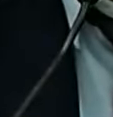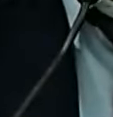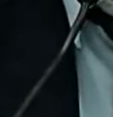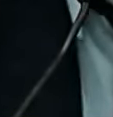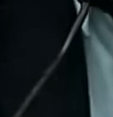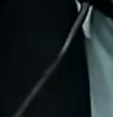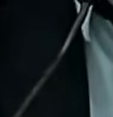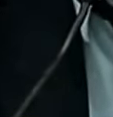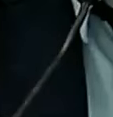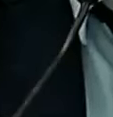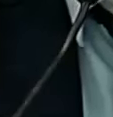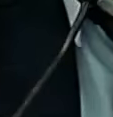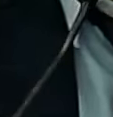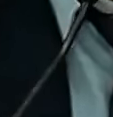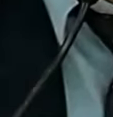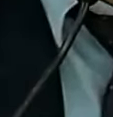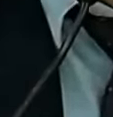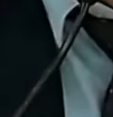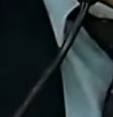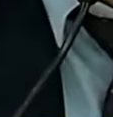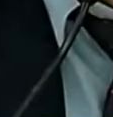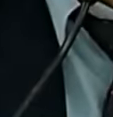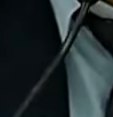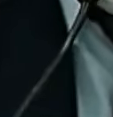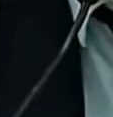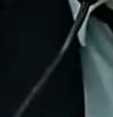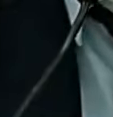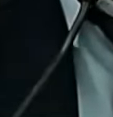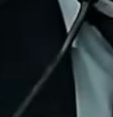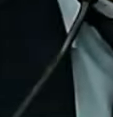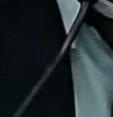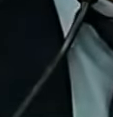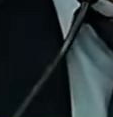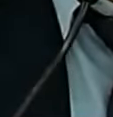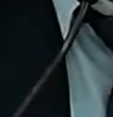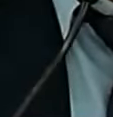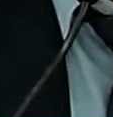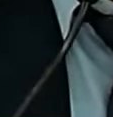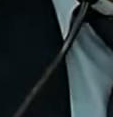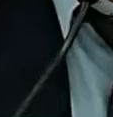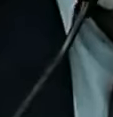hoy para dar con los responsables de estos cobardes ataques.